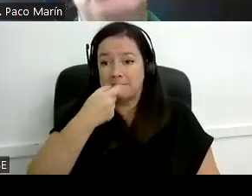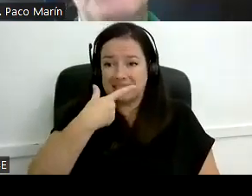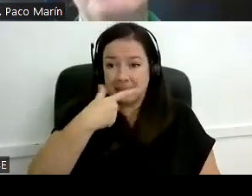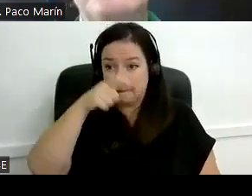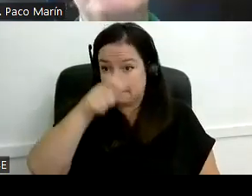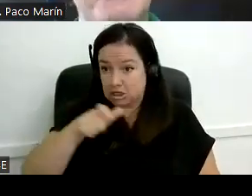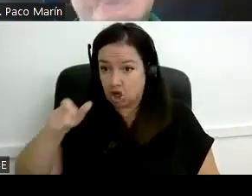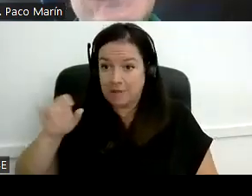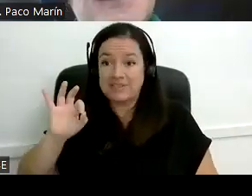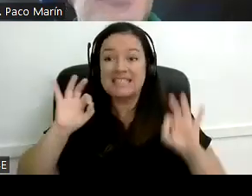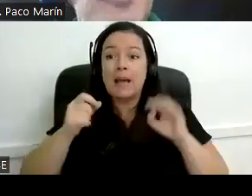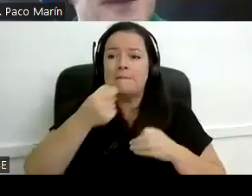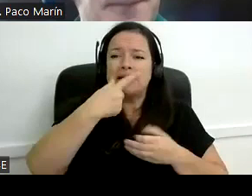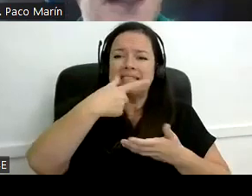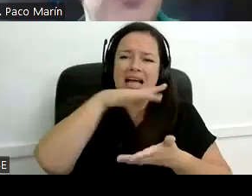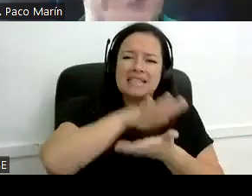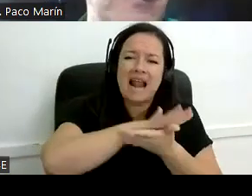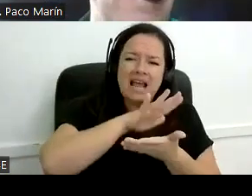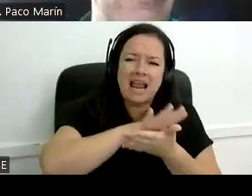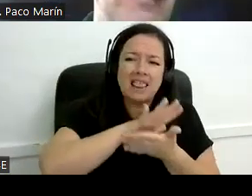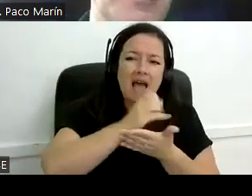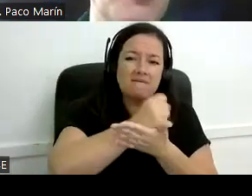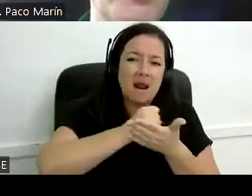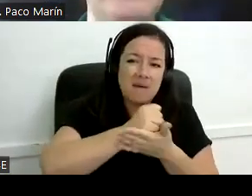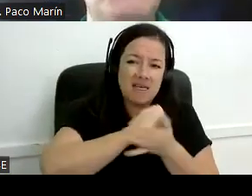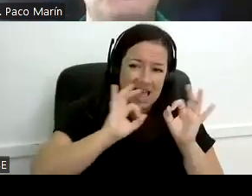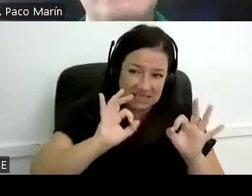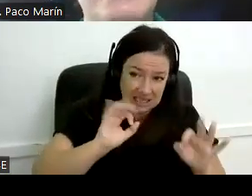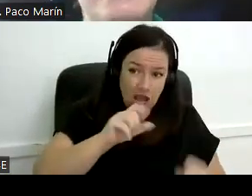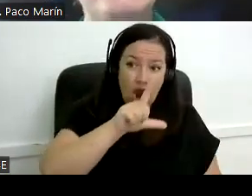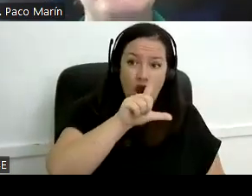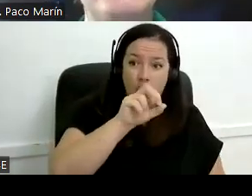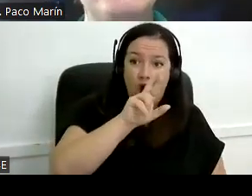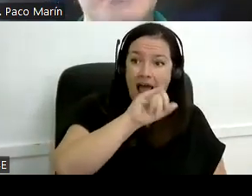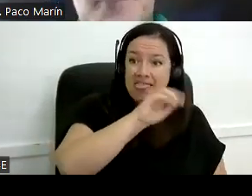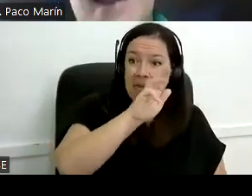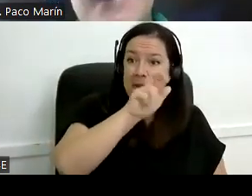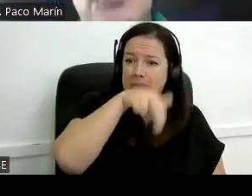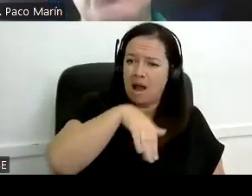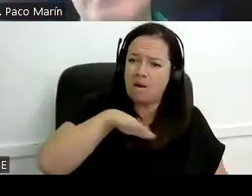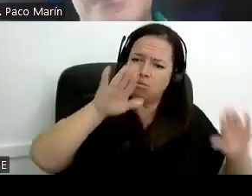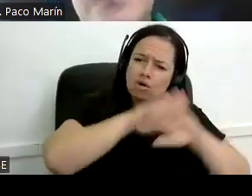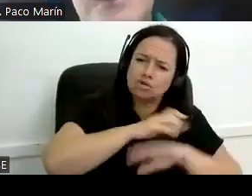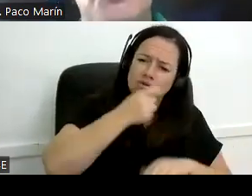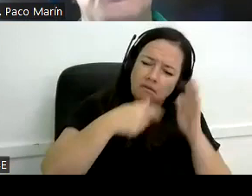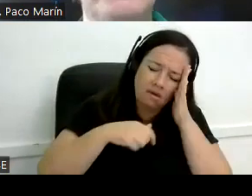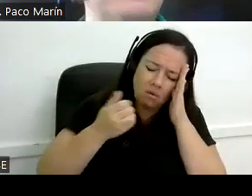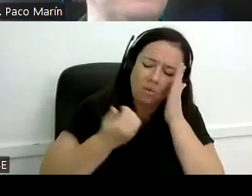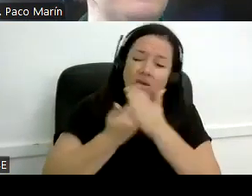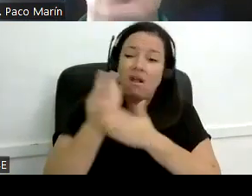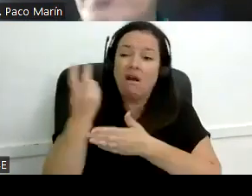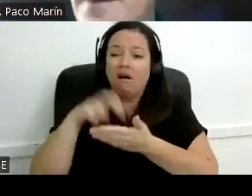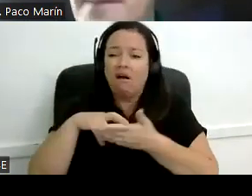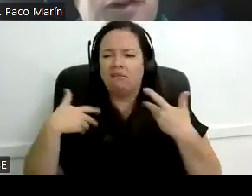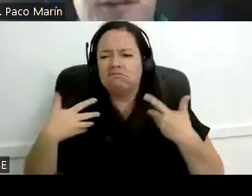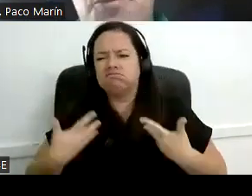personas que toman tranquilizantes benzodiazepínicos, diazepam, lorazepam, por ejemplo, y que al día siguiente están apáticos, están cansados,